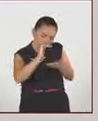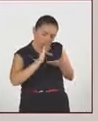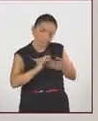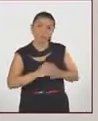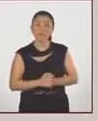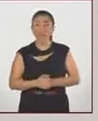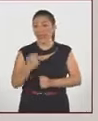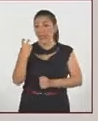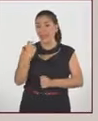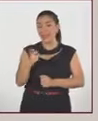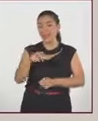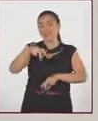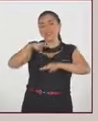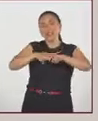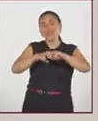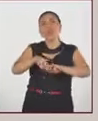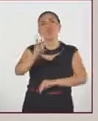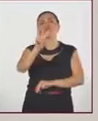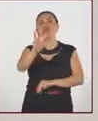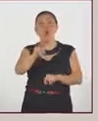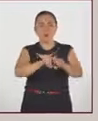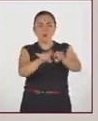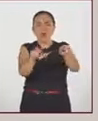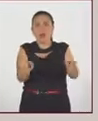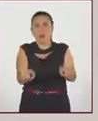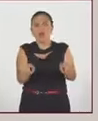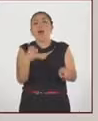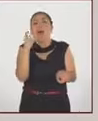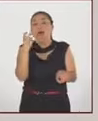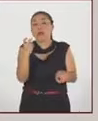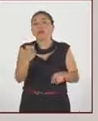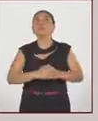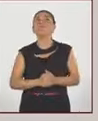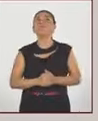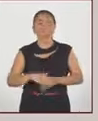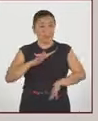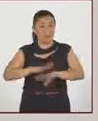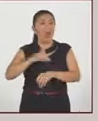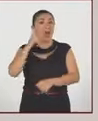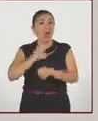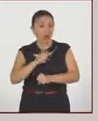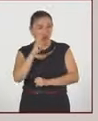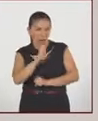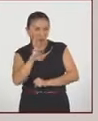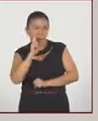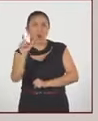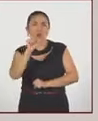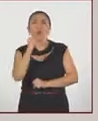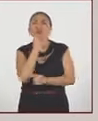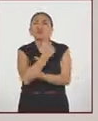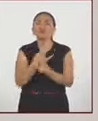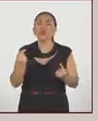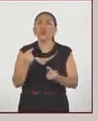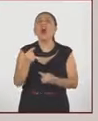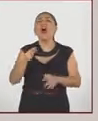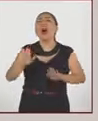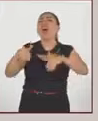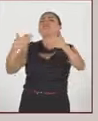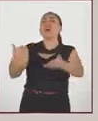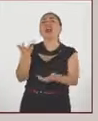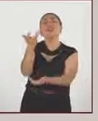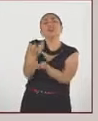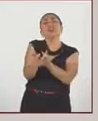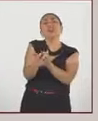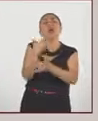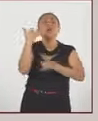sí me gustaría hacer un paréntesis. Esta es una posición que frecuentemente vemos cuando los niños están en el recreo o